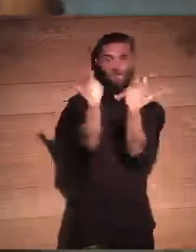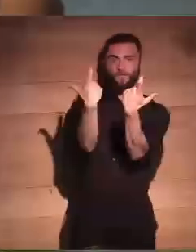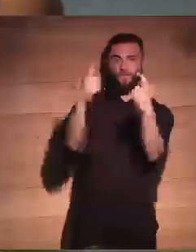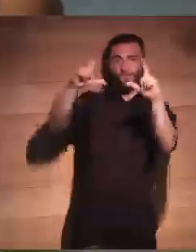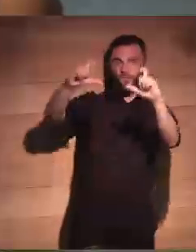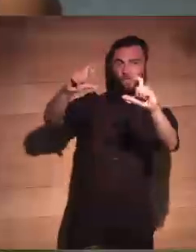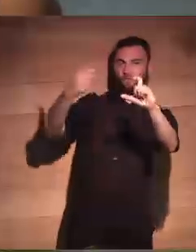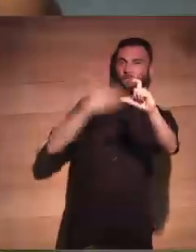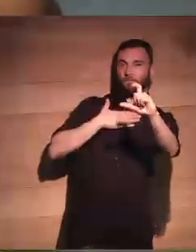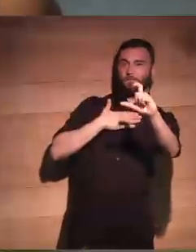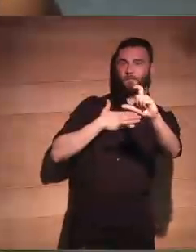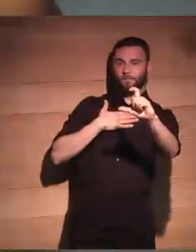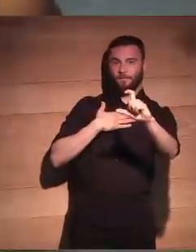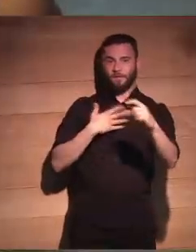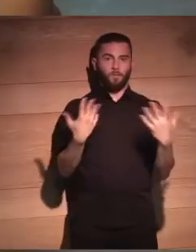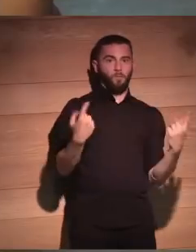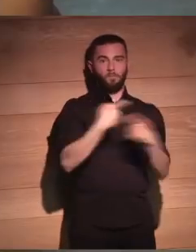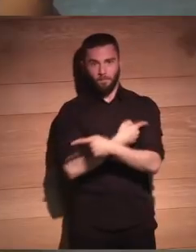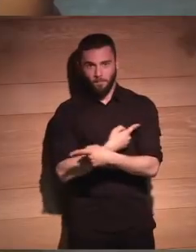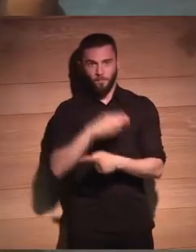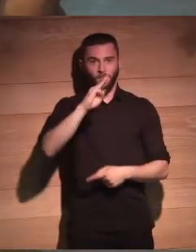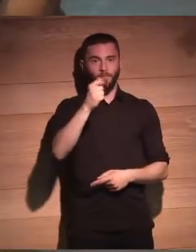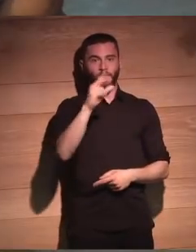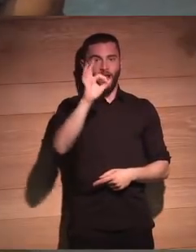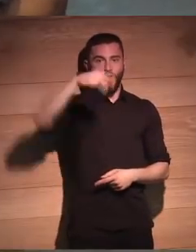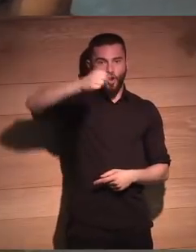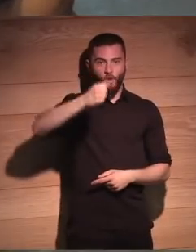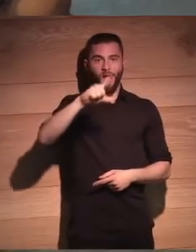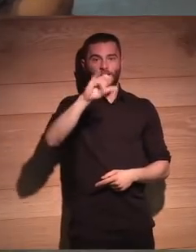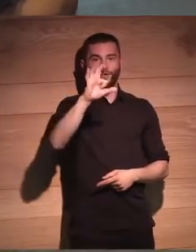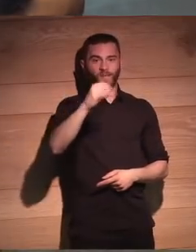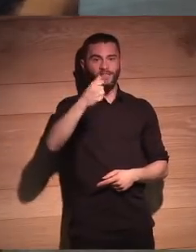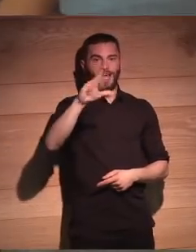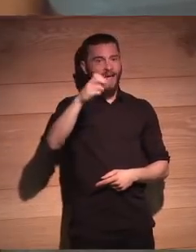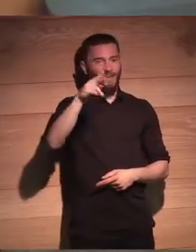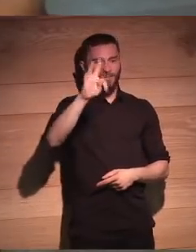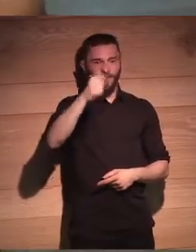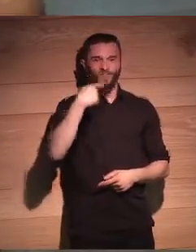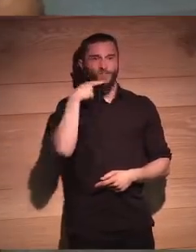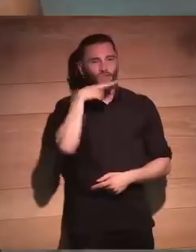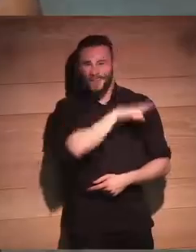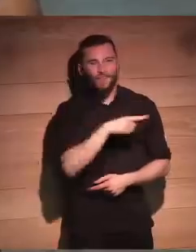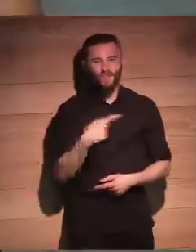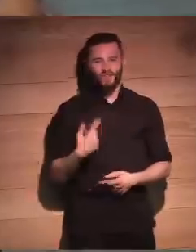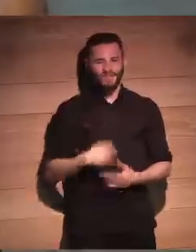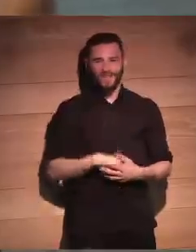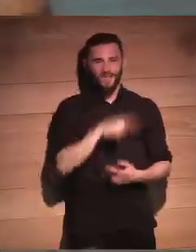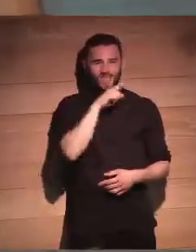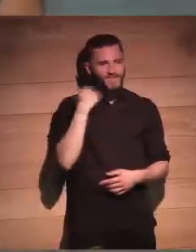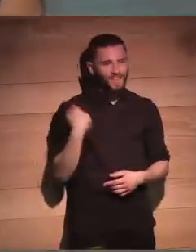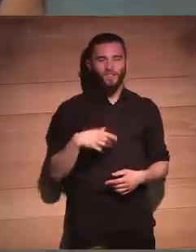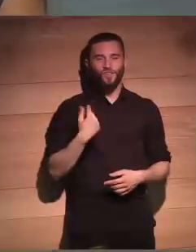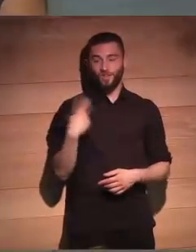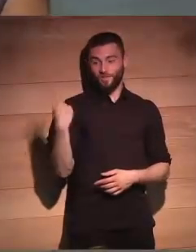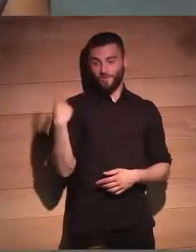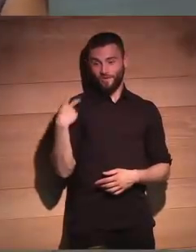Bueno, Ahí se ve. Paloma y Luis Alberto, deliciosa esta. Yo estoy más delgado, Enrique. Es deliciosa. Aquí estamos tú